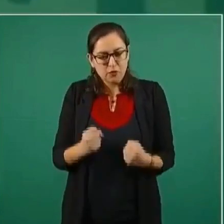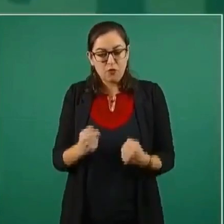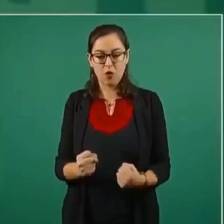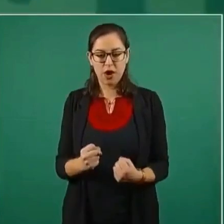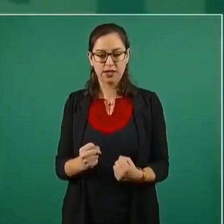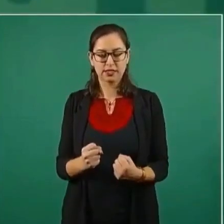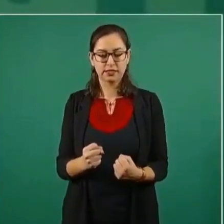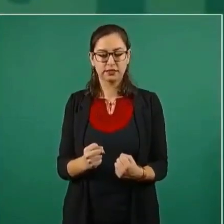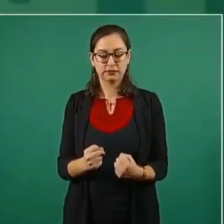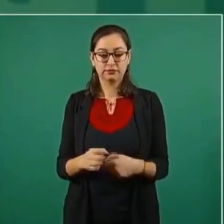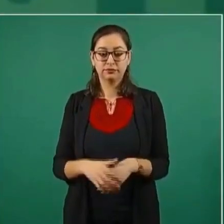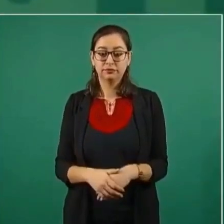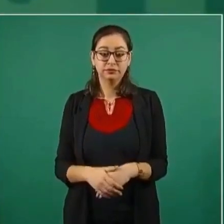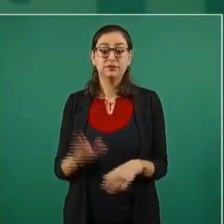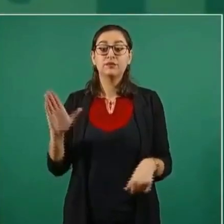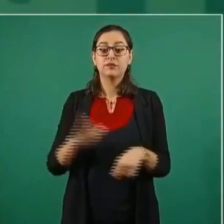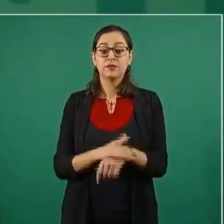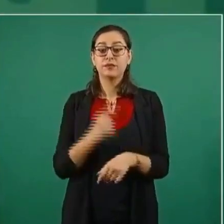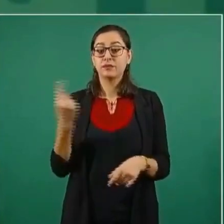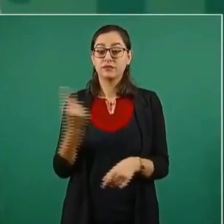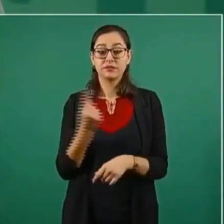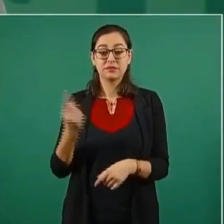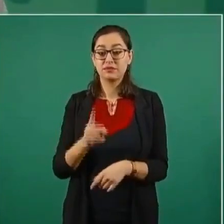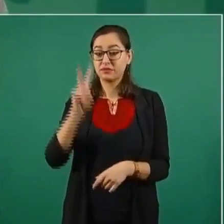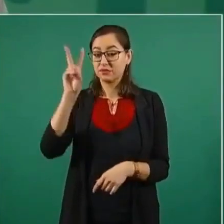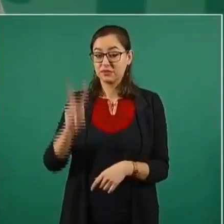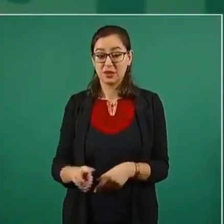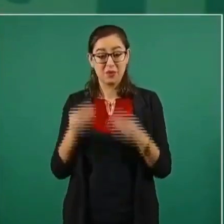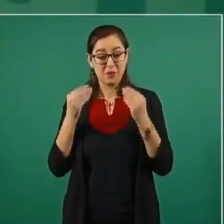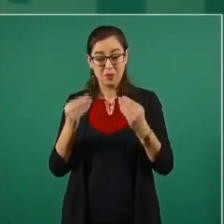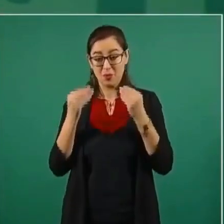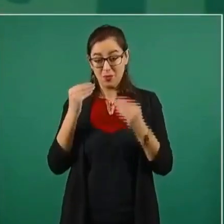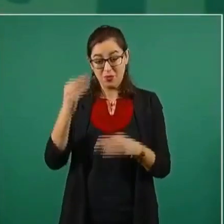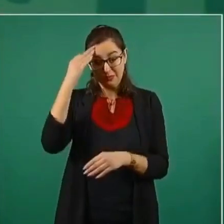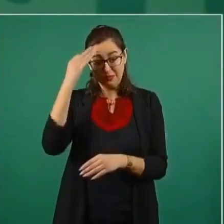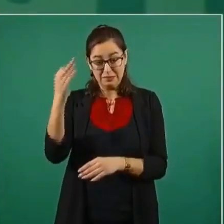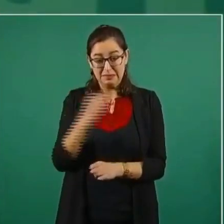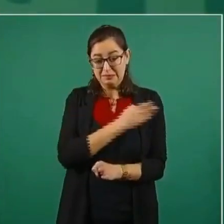porque fue tremendo lo que sucedió